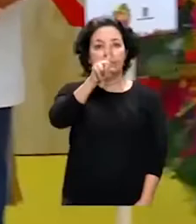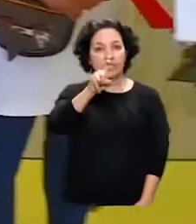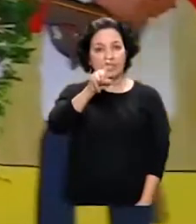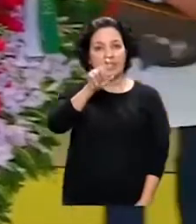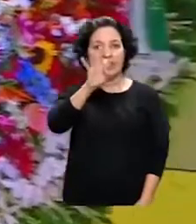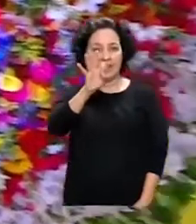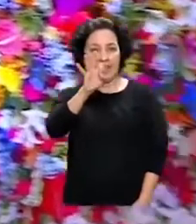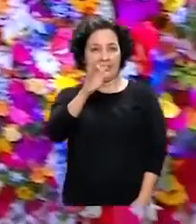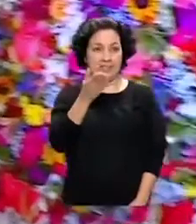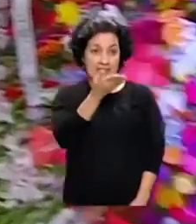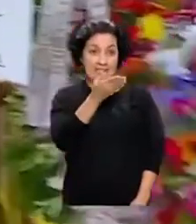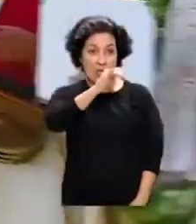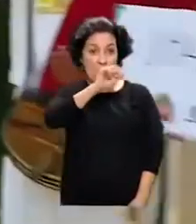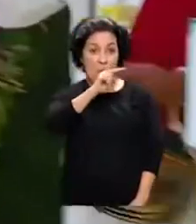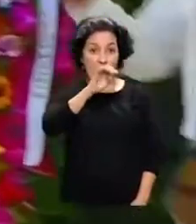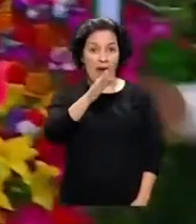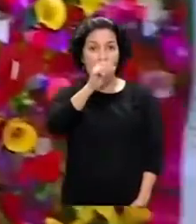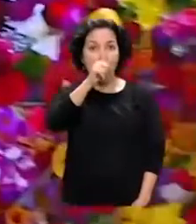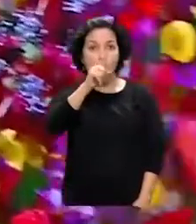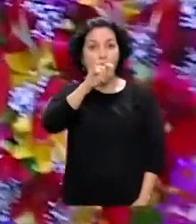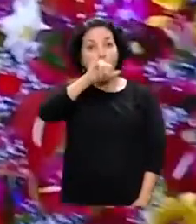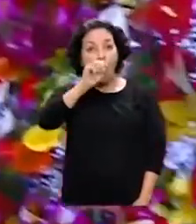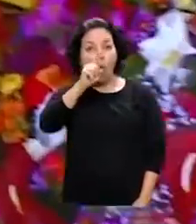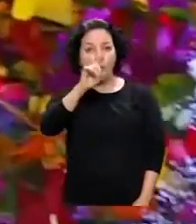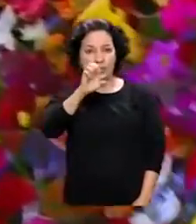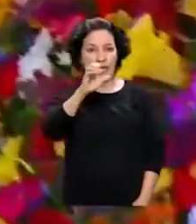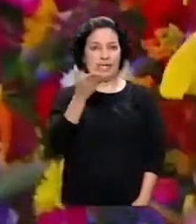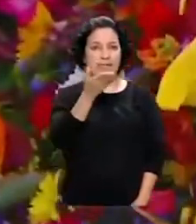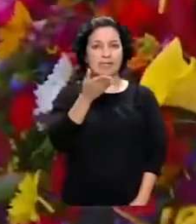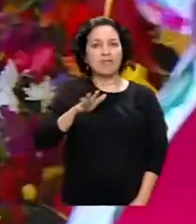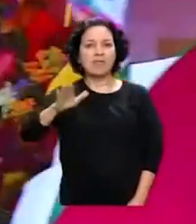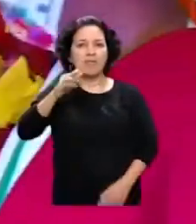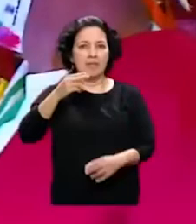363, Juan José Zapata Grajales, Vereda El Placer.